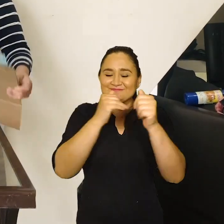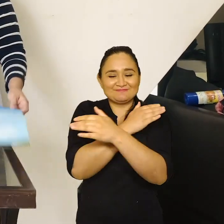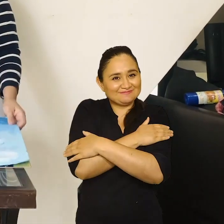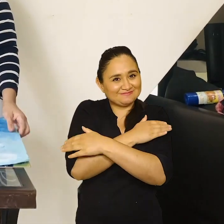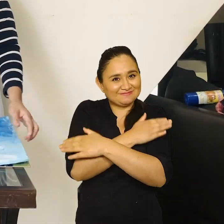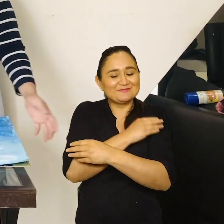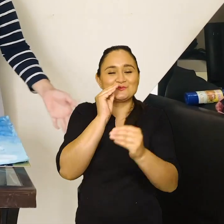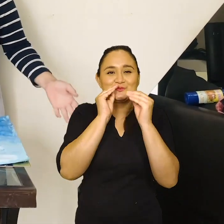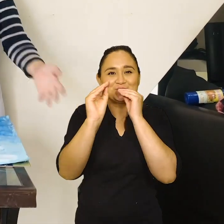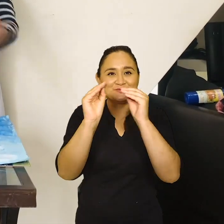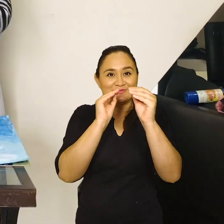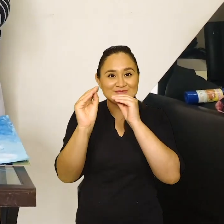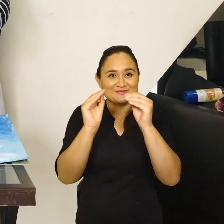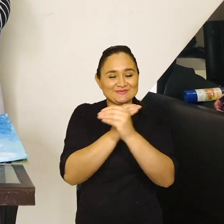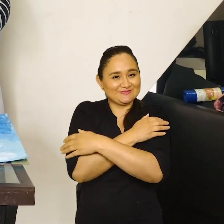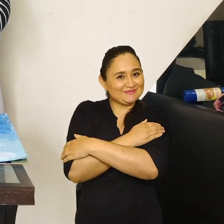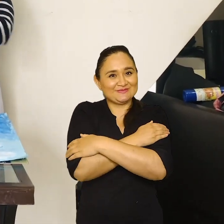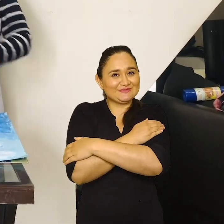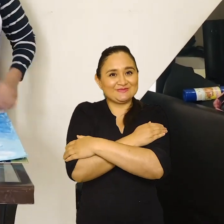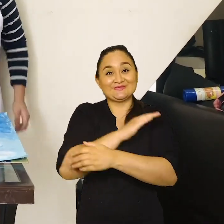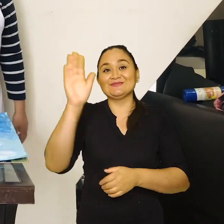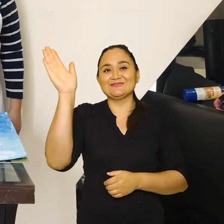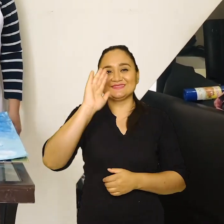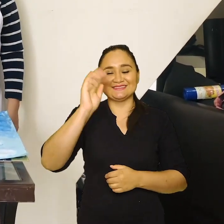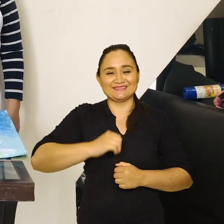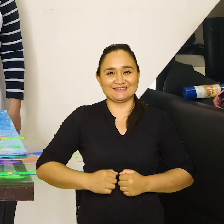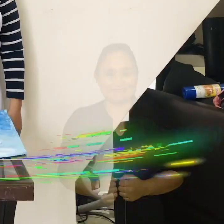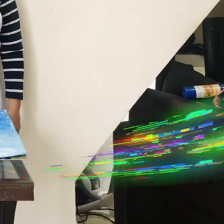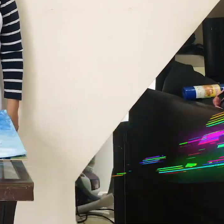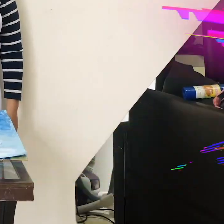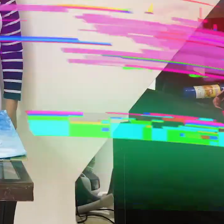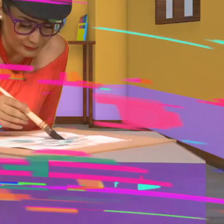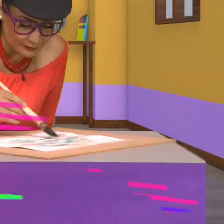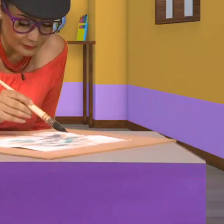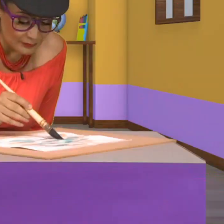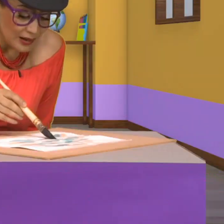mando muchos besos y abrazos. ¡Chao!